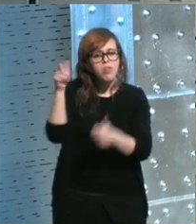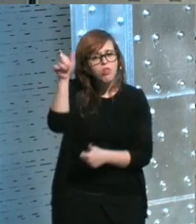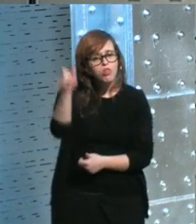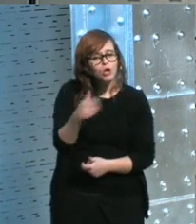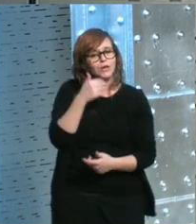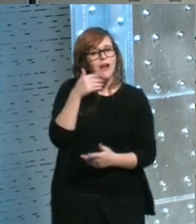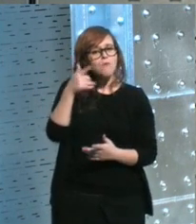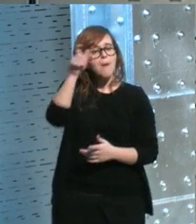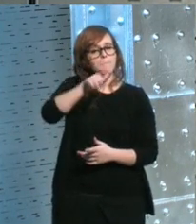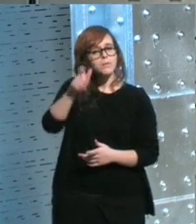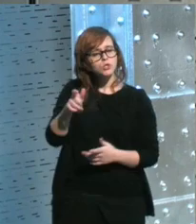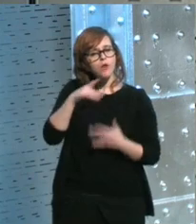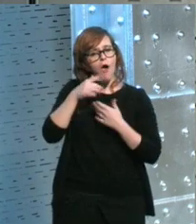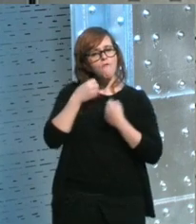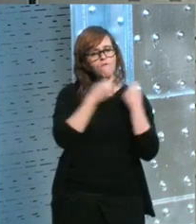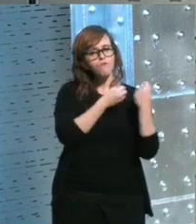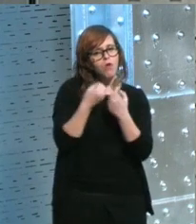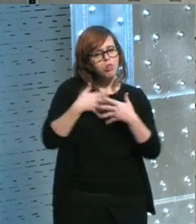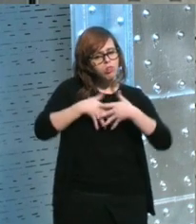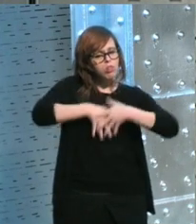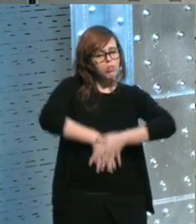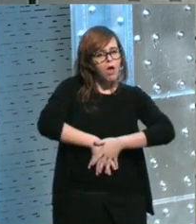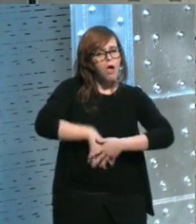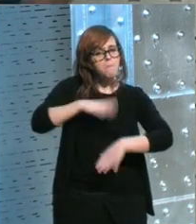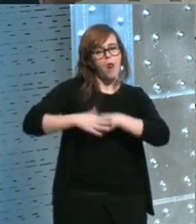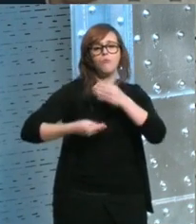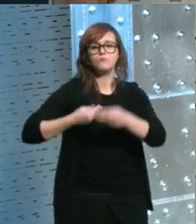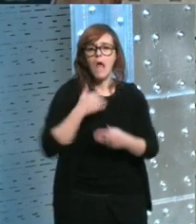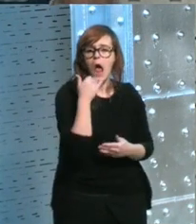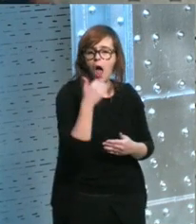fuerzas para usarlas de mejor manera. Y si tomamos